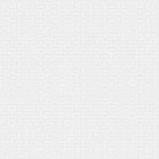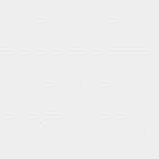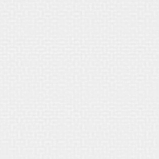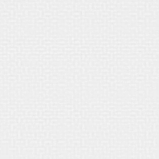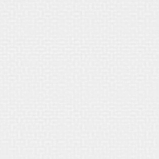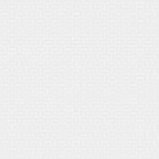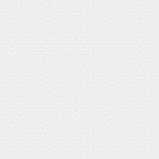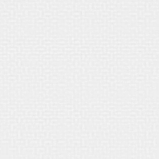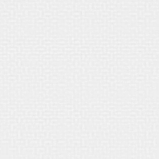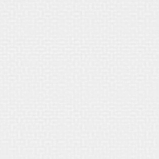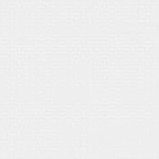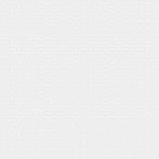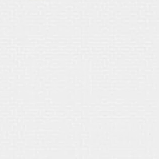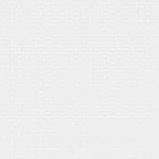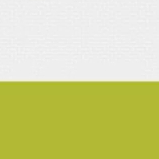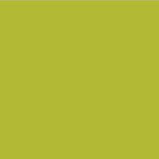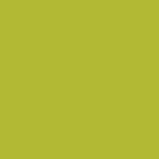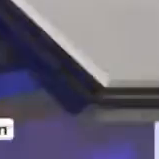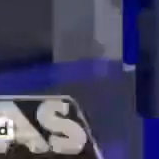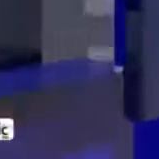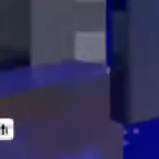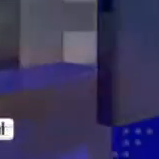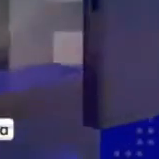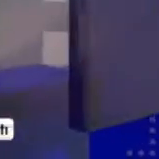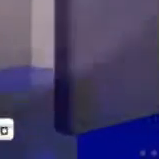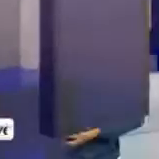canal 2 com